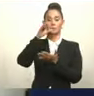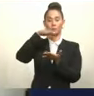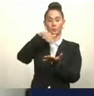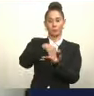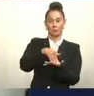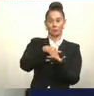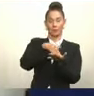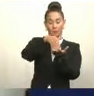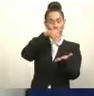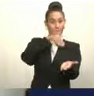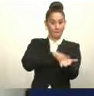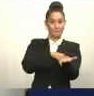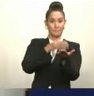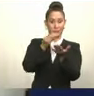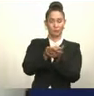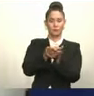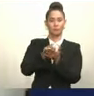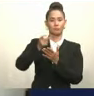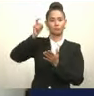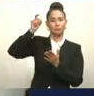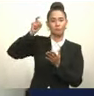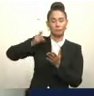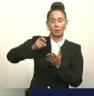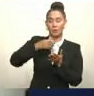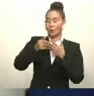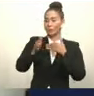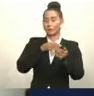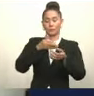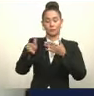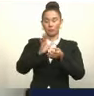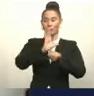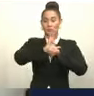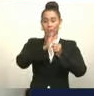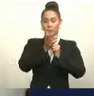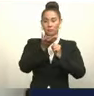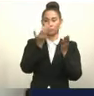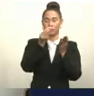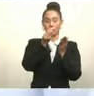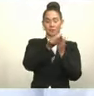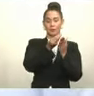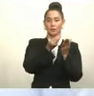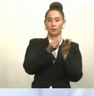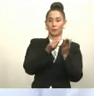50,000 millones de pesos, sacrificio que se hará a pesar de la crisis económica generada por